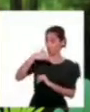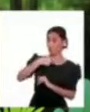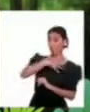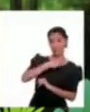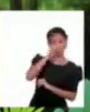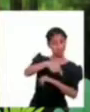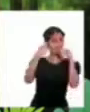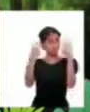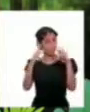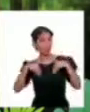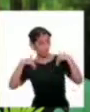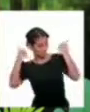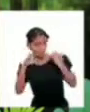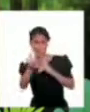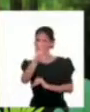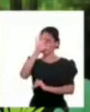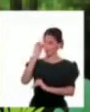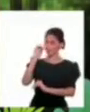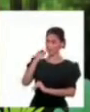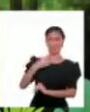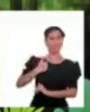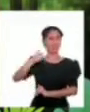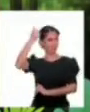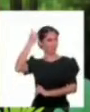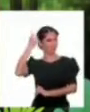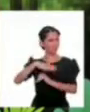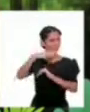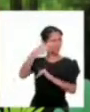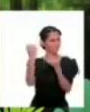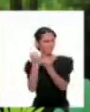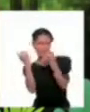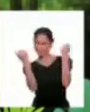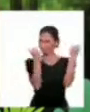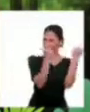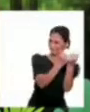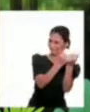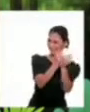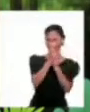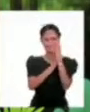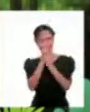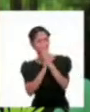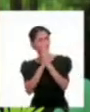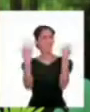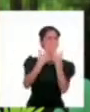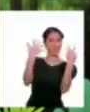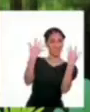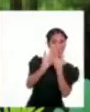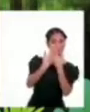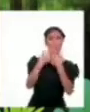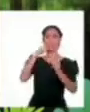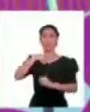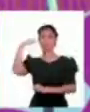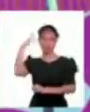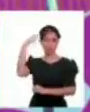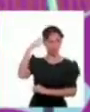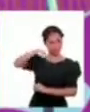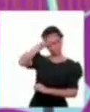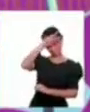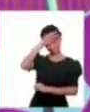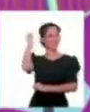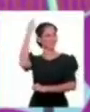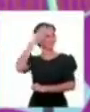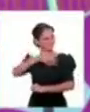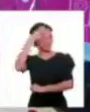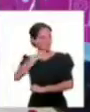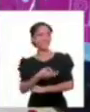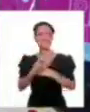años, ya podré elegir a mis autoridades y ser parte de la vida política de mi país. Es cierto,